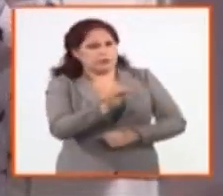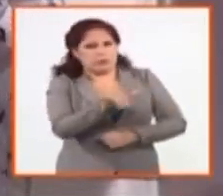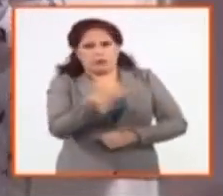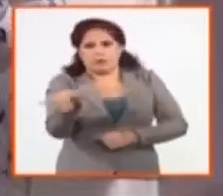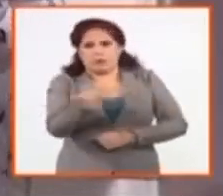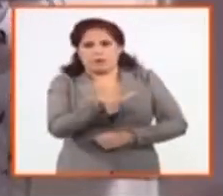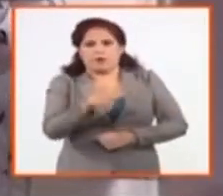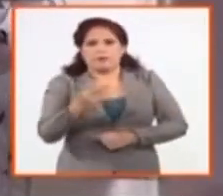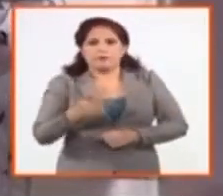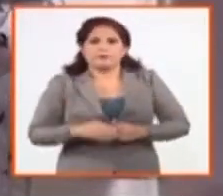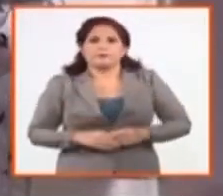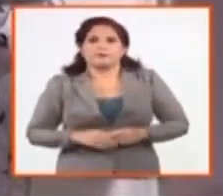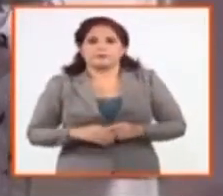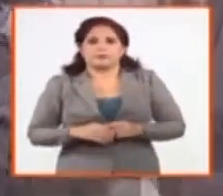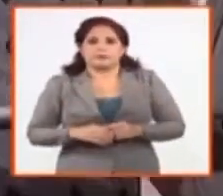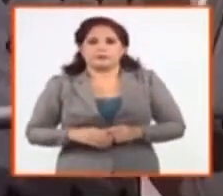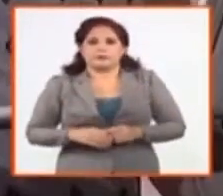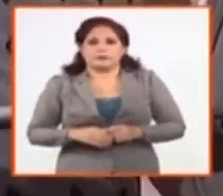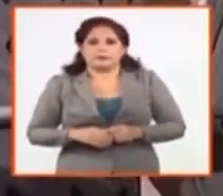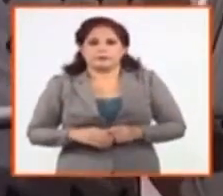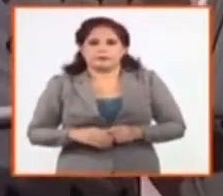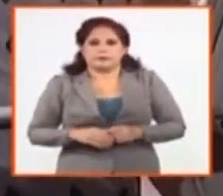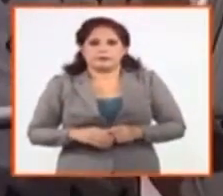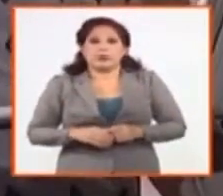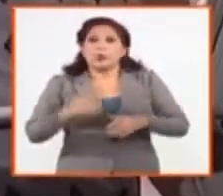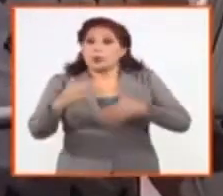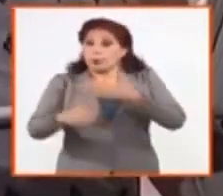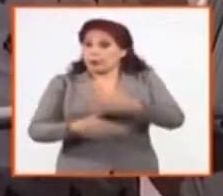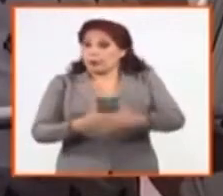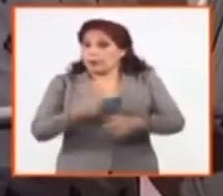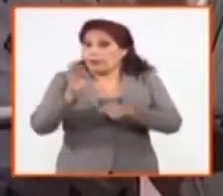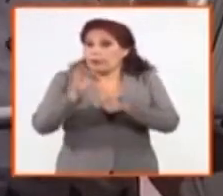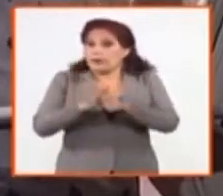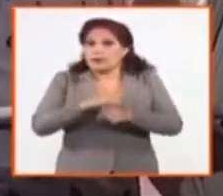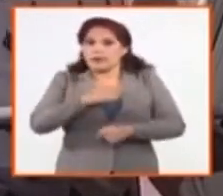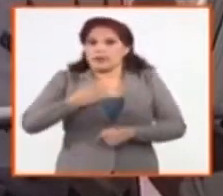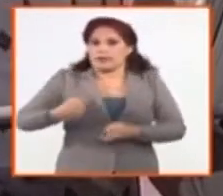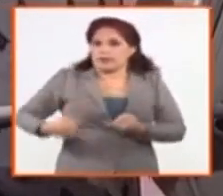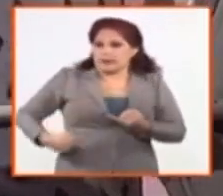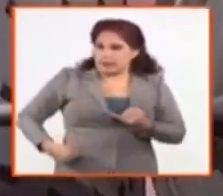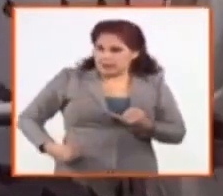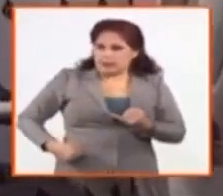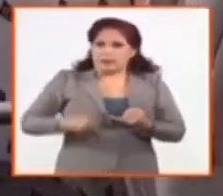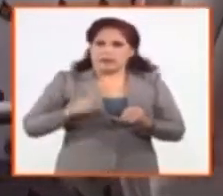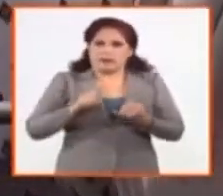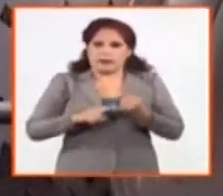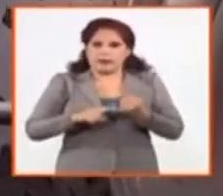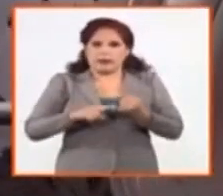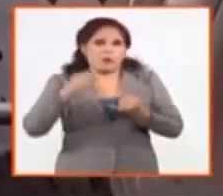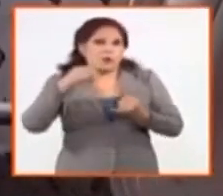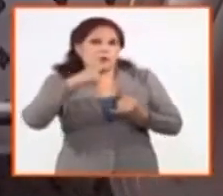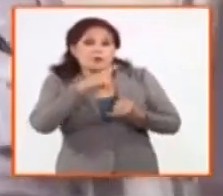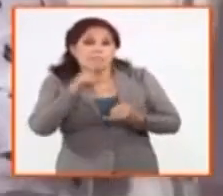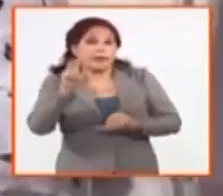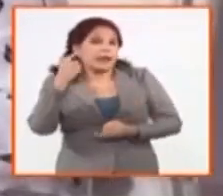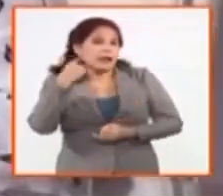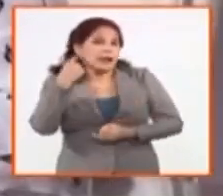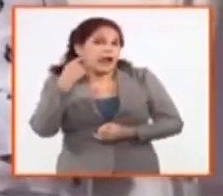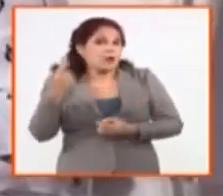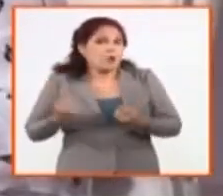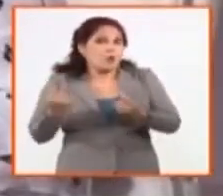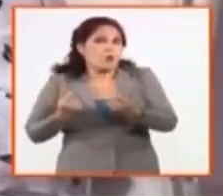es una derrota que es un conflicto que implica, por ejemplo, a China, que es uno de los grandes enemigos. Pero es que son 20 años de